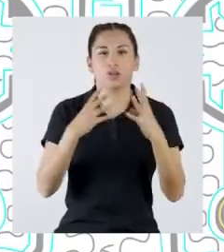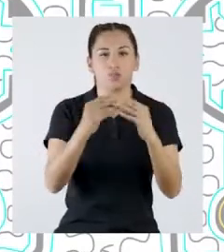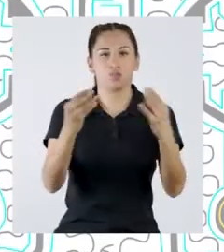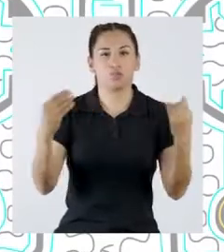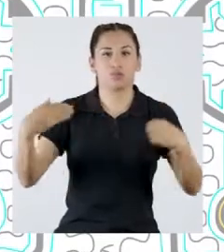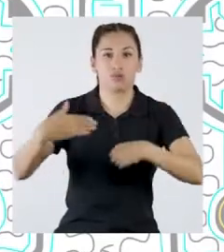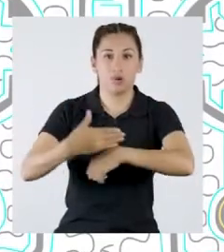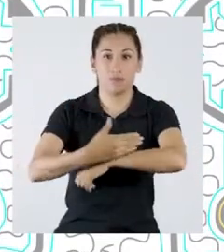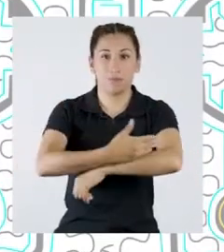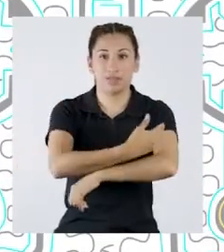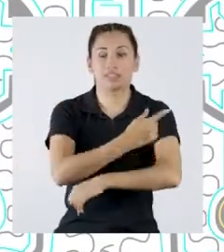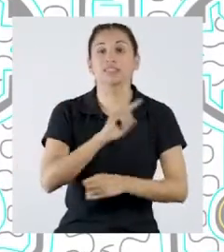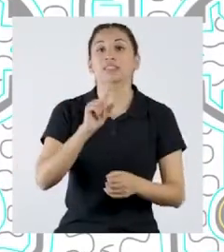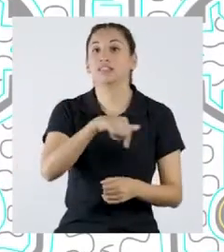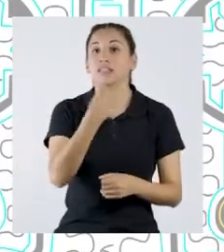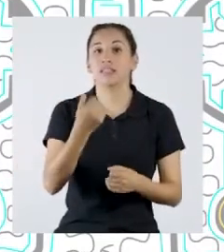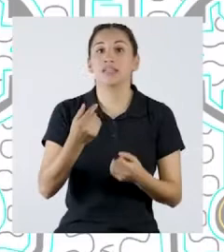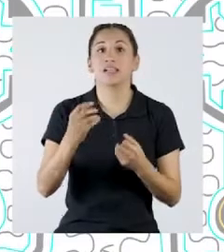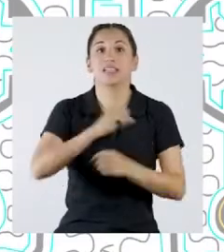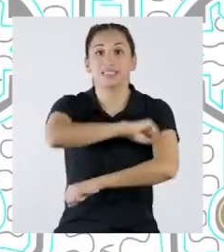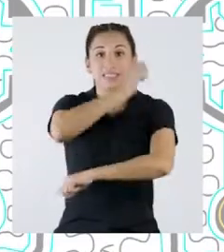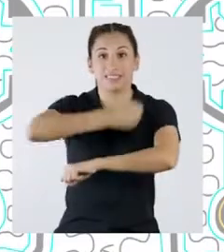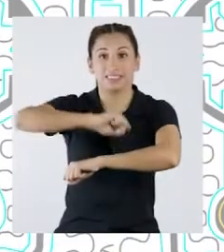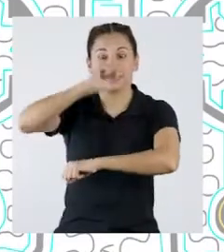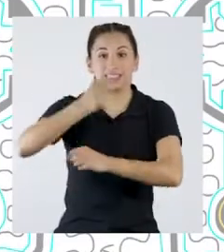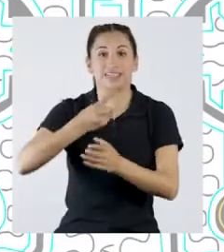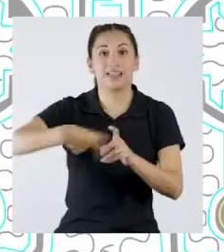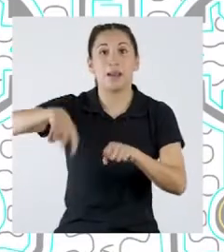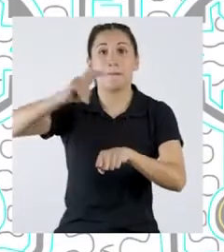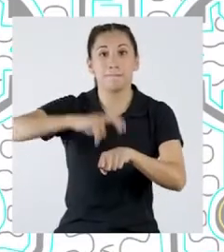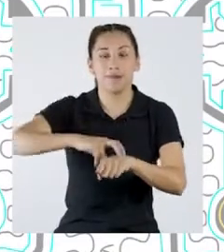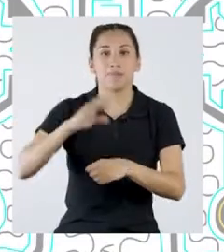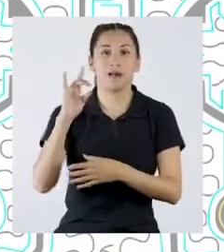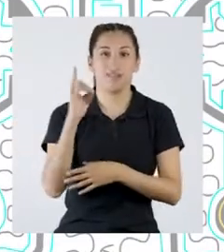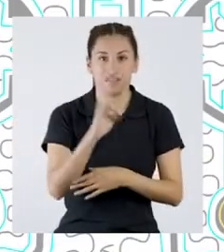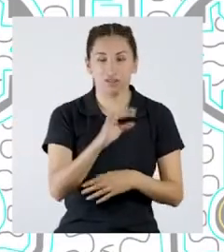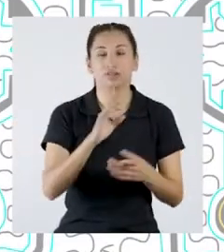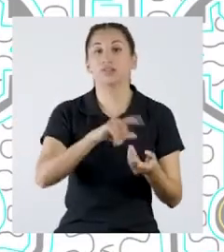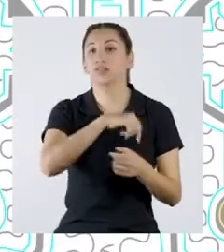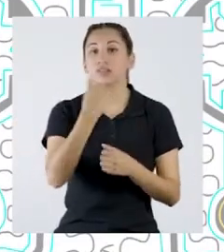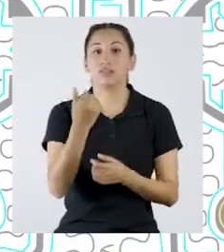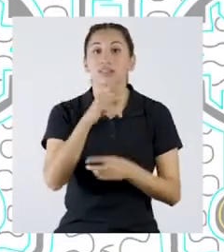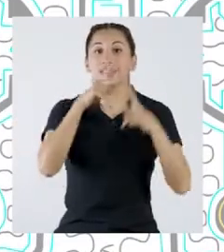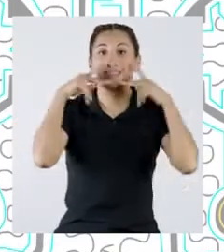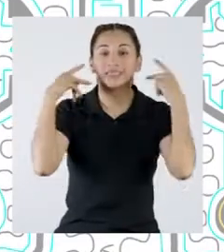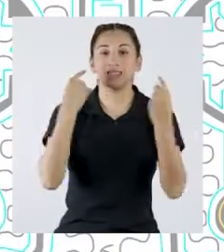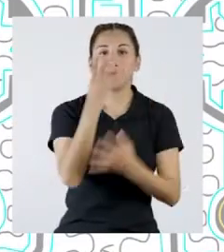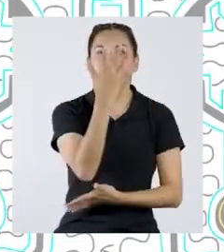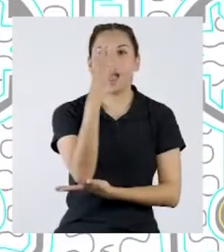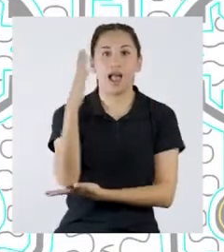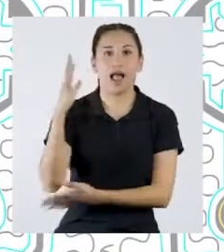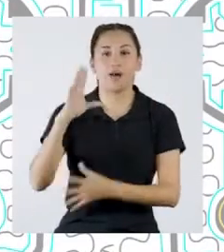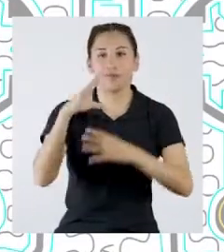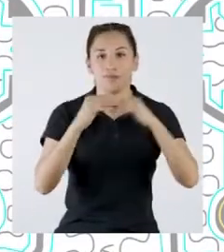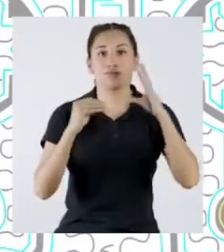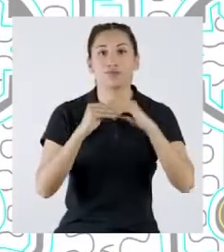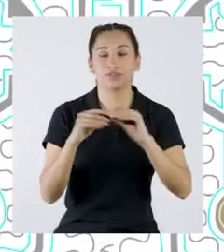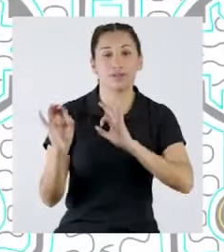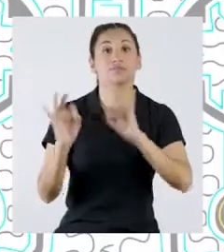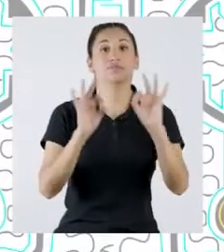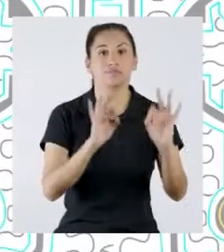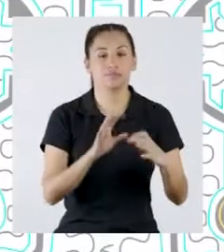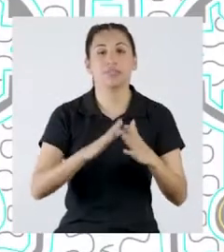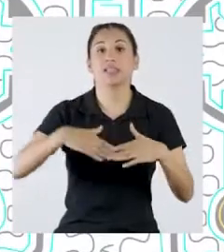de peces. En la sierra tenemos papa y auquénidos, como la vicuña. Y en la selva hay árboles frutales.